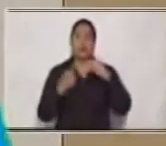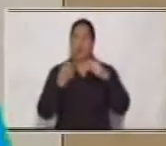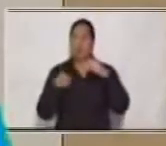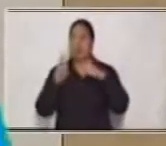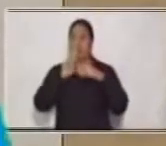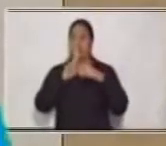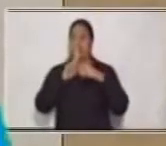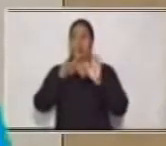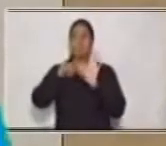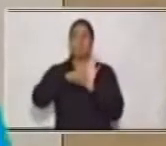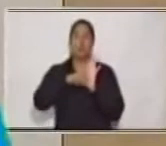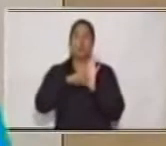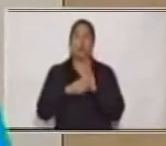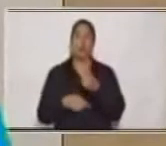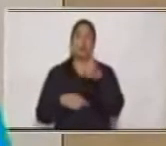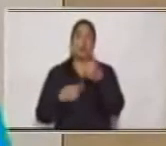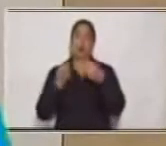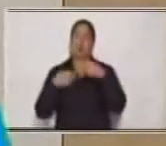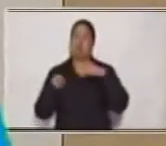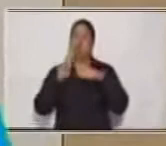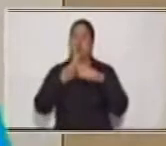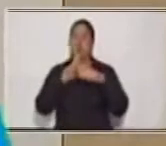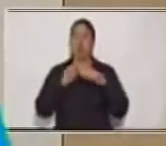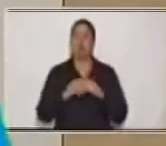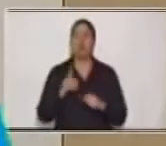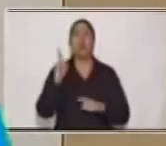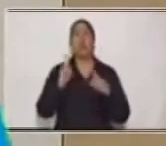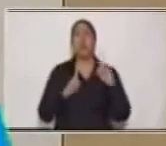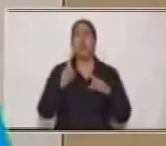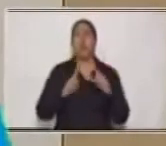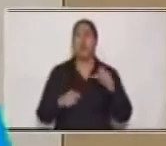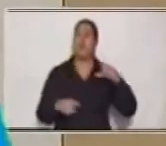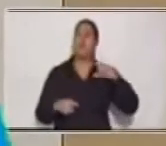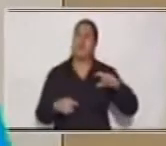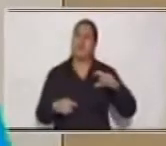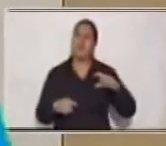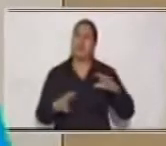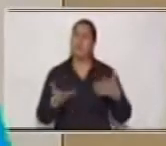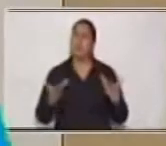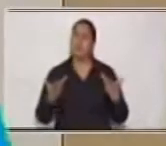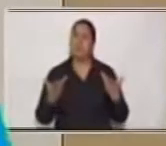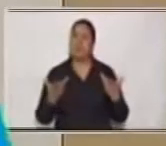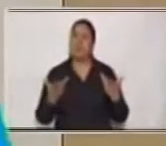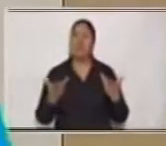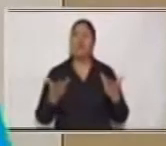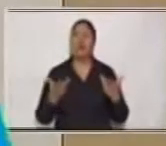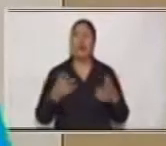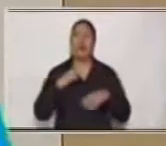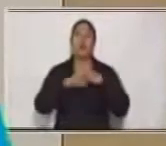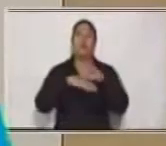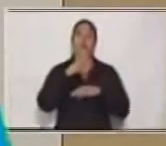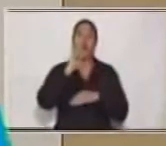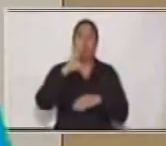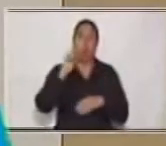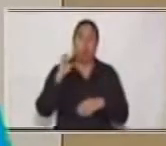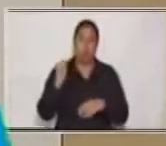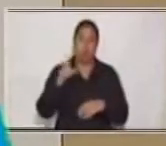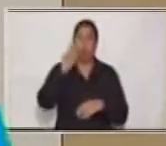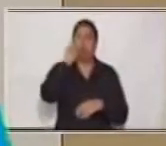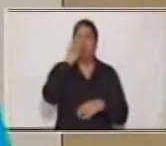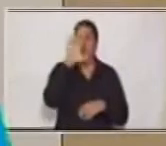A cuadrado. ¿Cuál es el valor C? El de la posición del foco. Entonces voy a